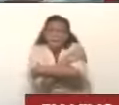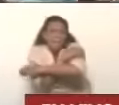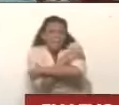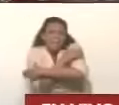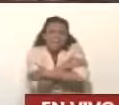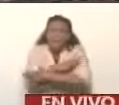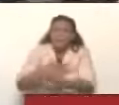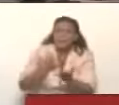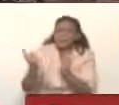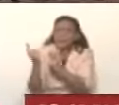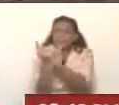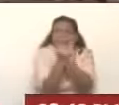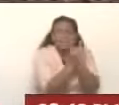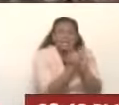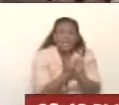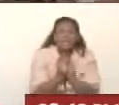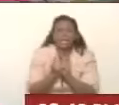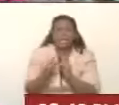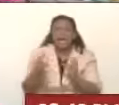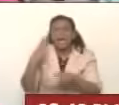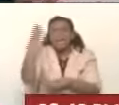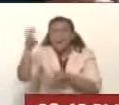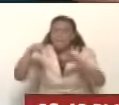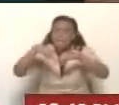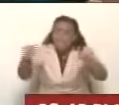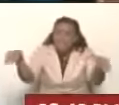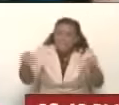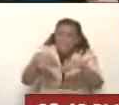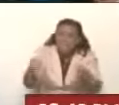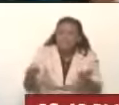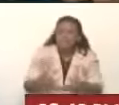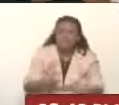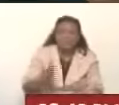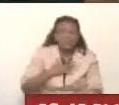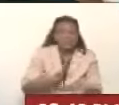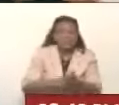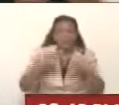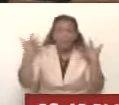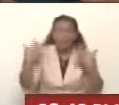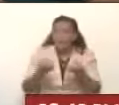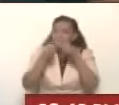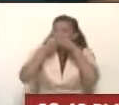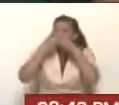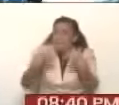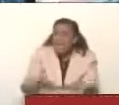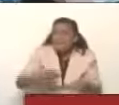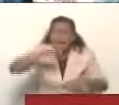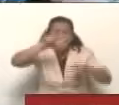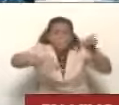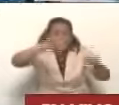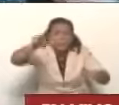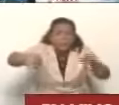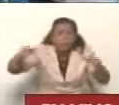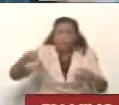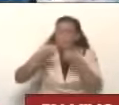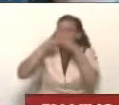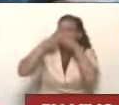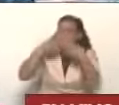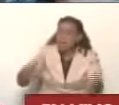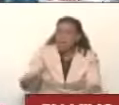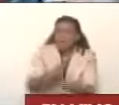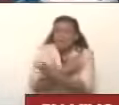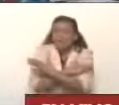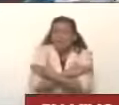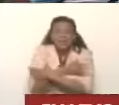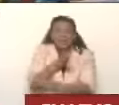el que podía abrazar allá en Mamera. Una cosa bella, bella, bella. Y